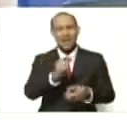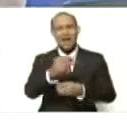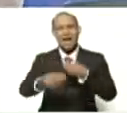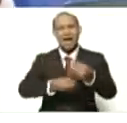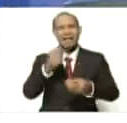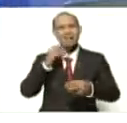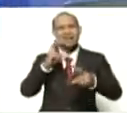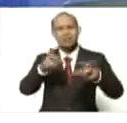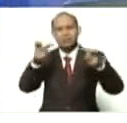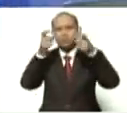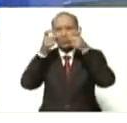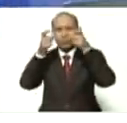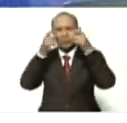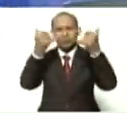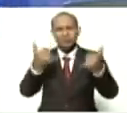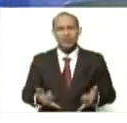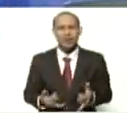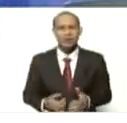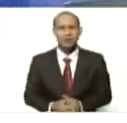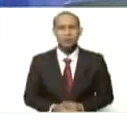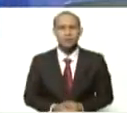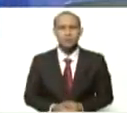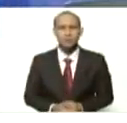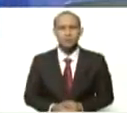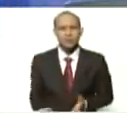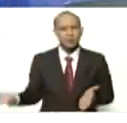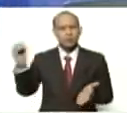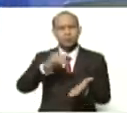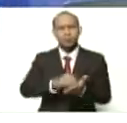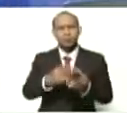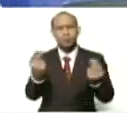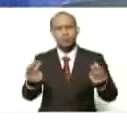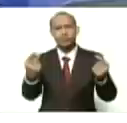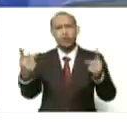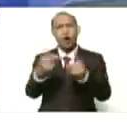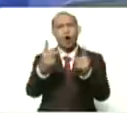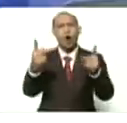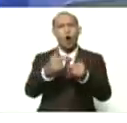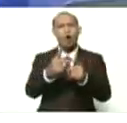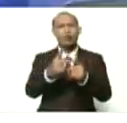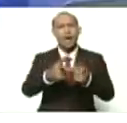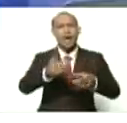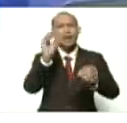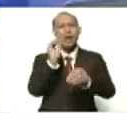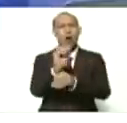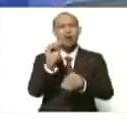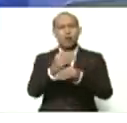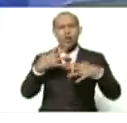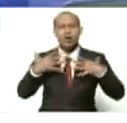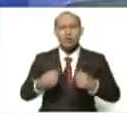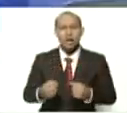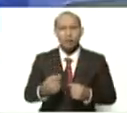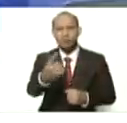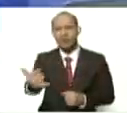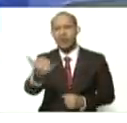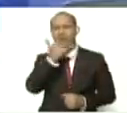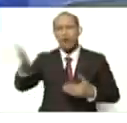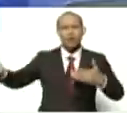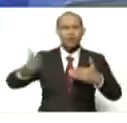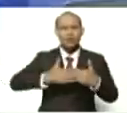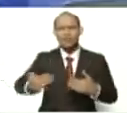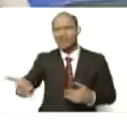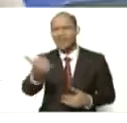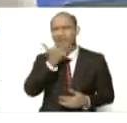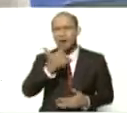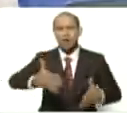pasar revista pasar revista reactivar los hoteles hospitalarios un error haberlo cerrado un error